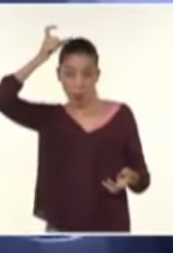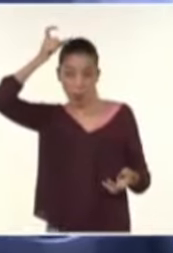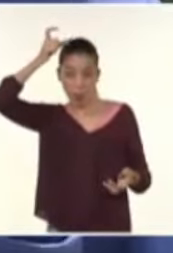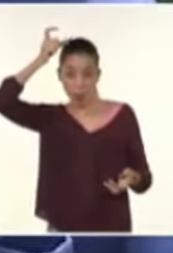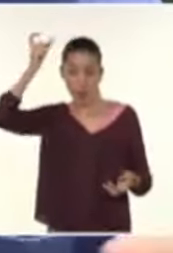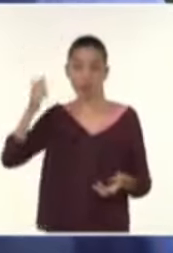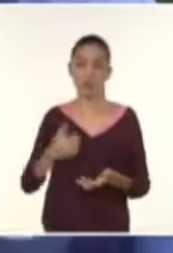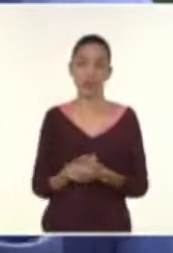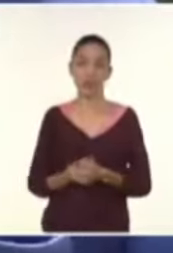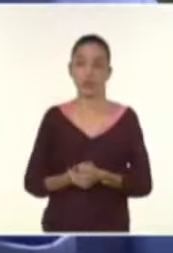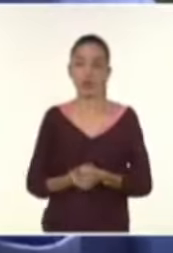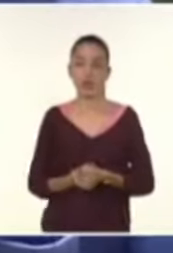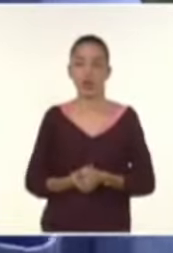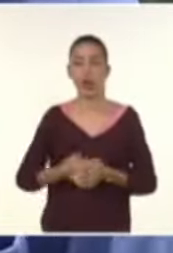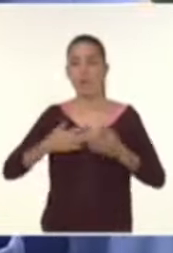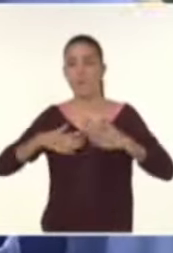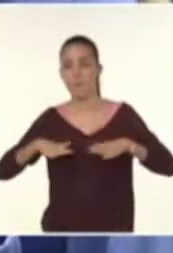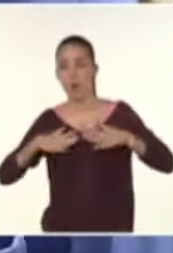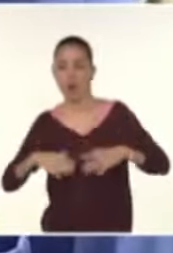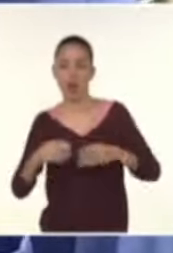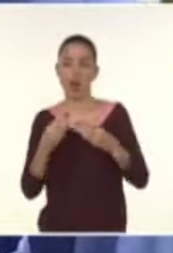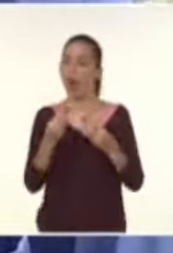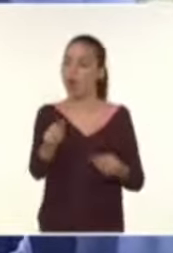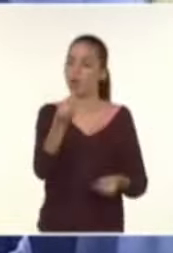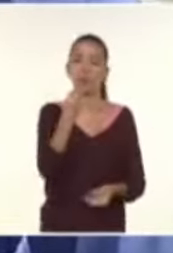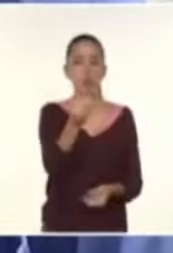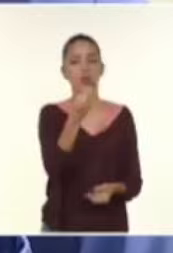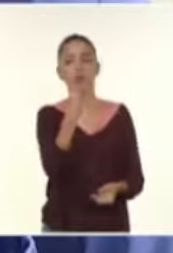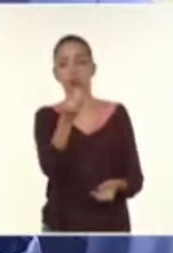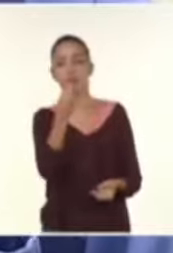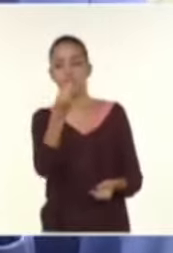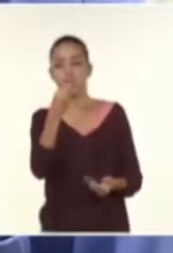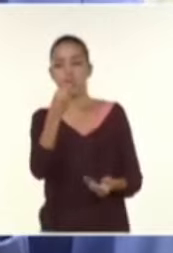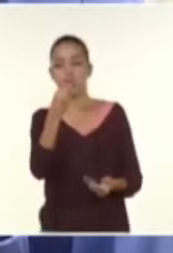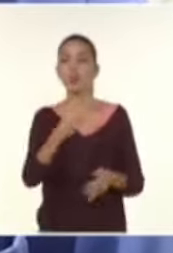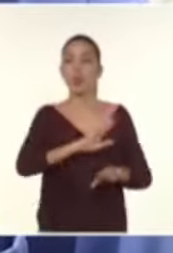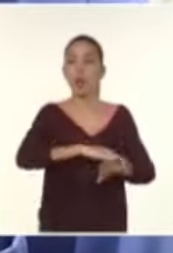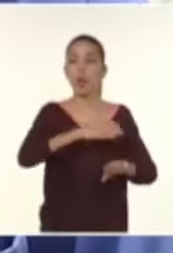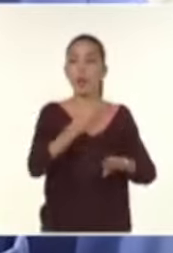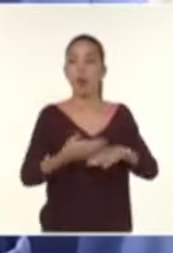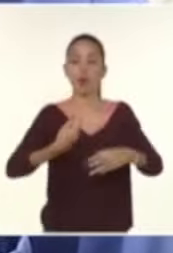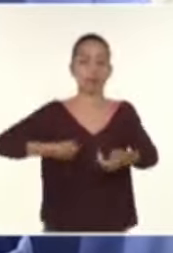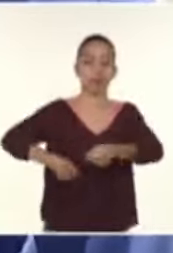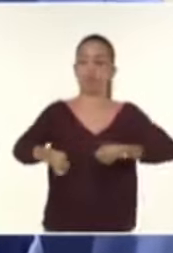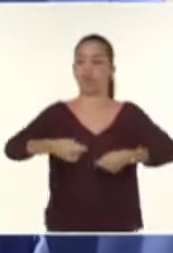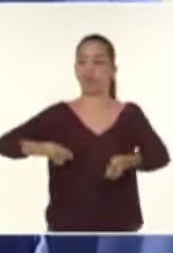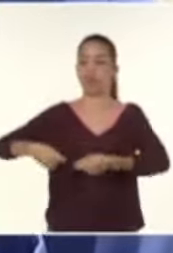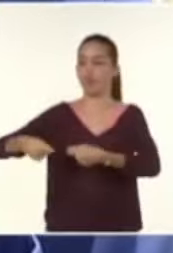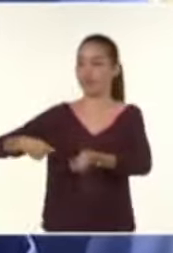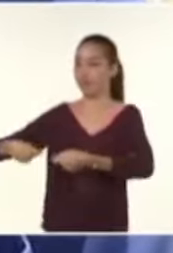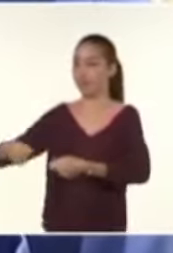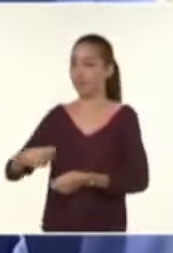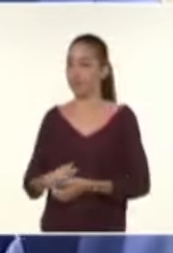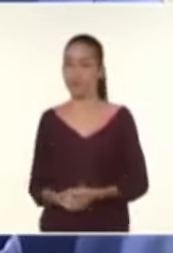En un periodo corto estamos suplementando con caña, quingrá, con moringa, con matarratón